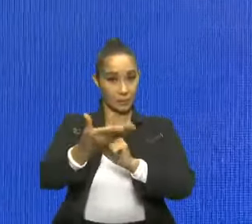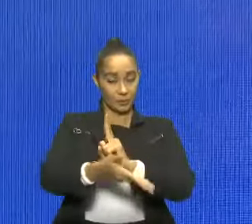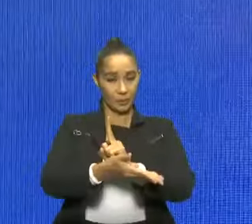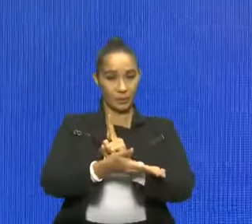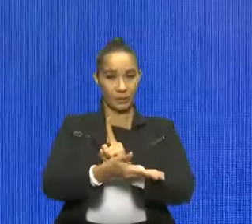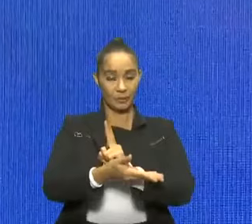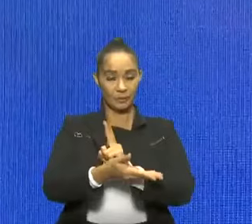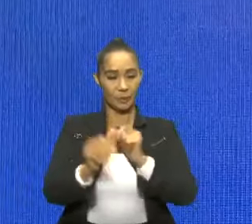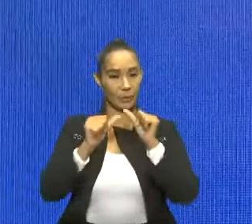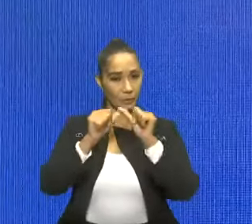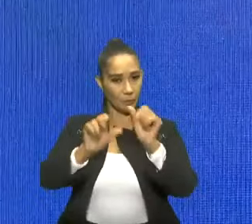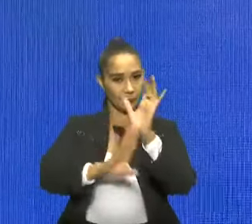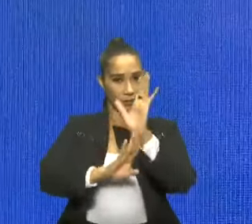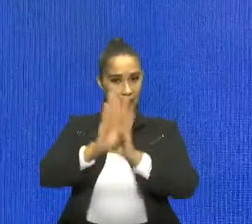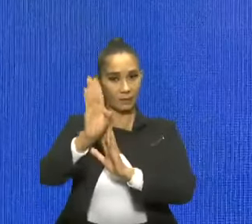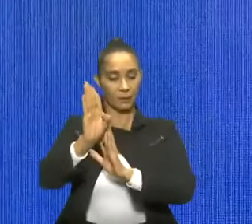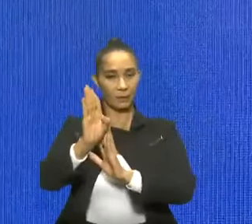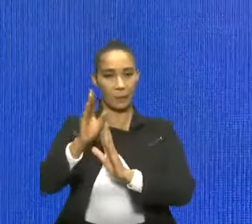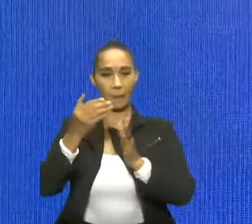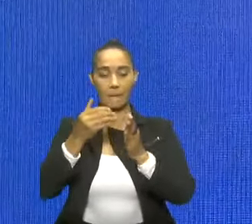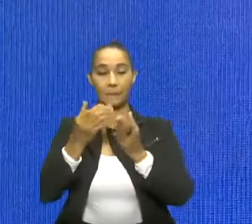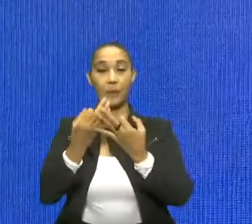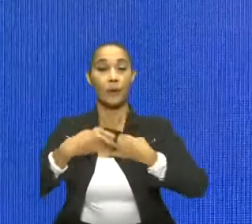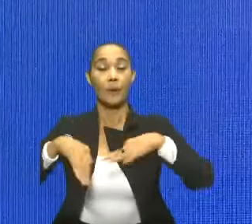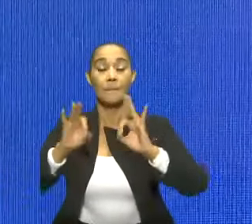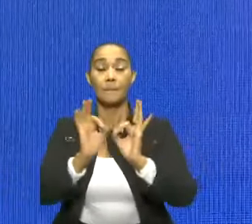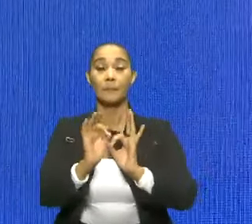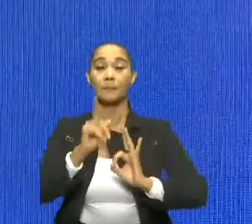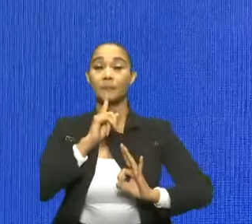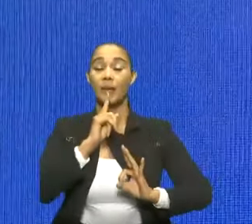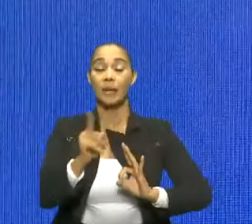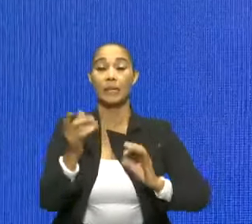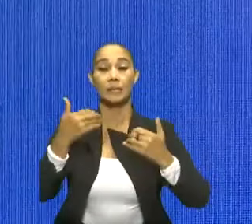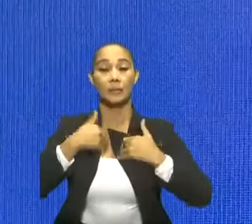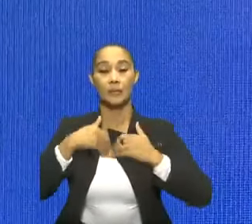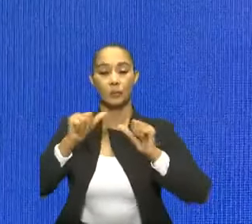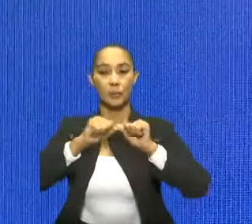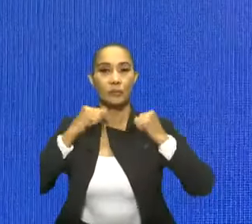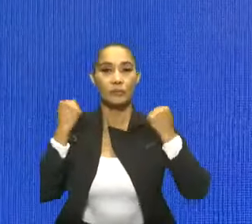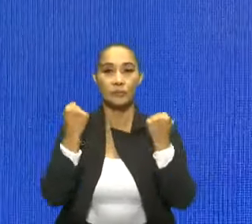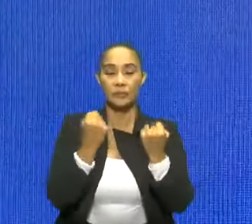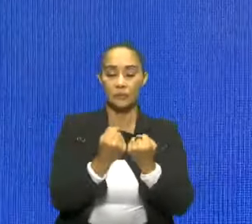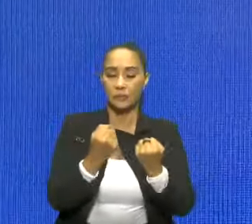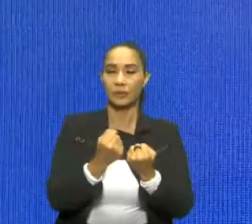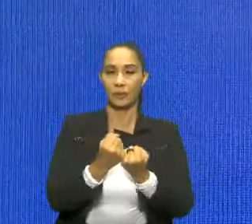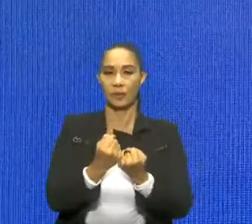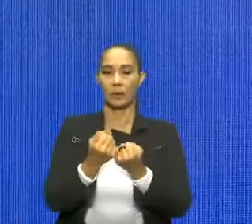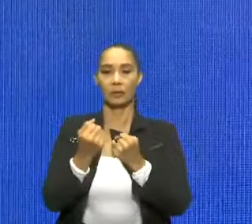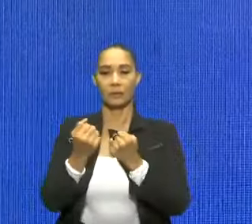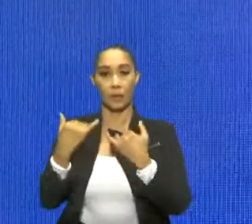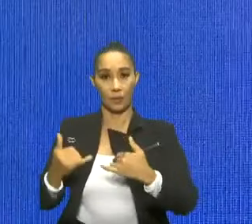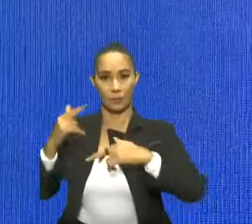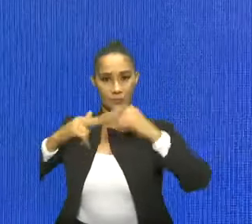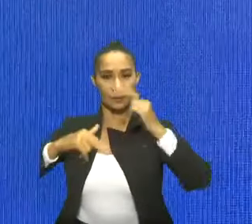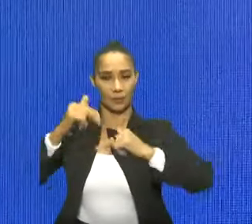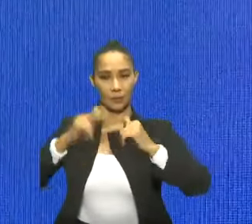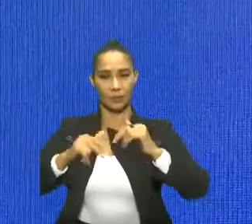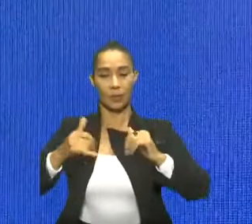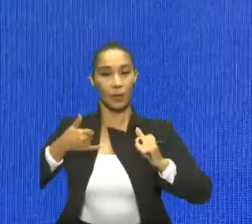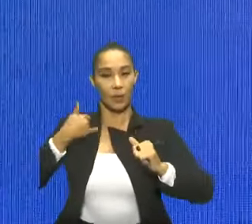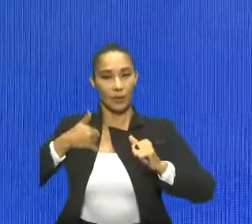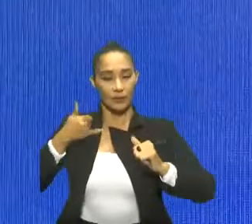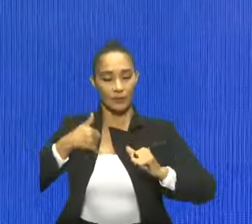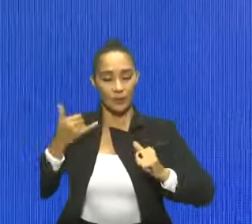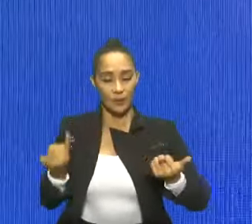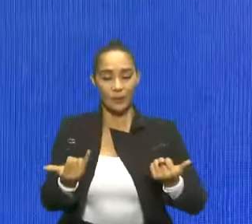que seguir desarrollando. Lo importante es que tener una sociedad, que yo creo que estamos construyendo aquí, donde los